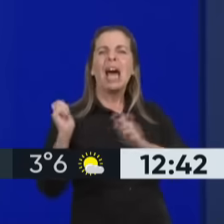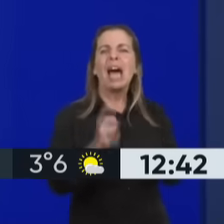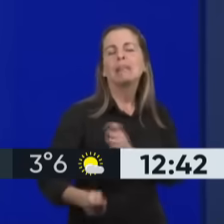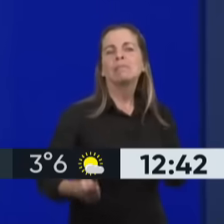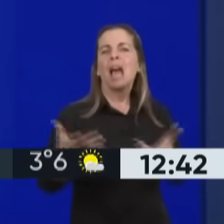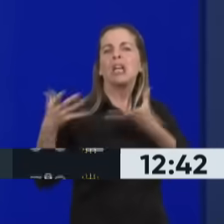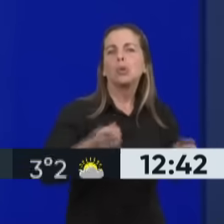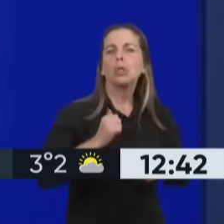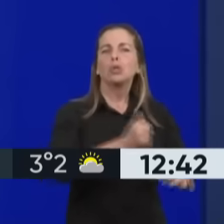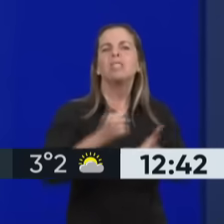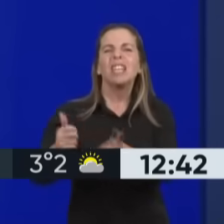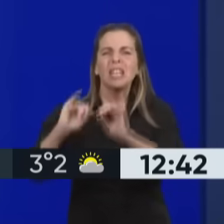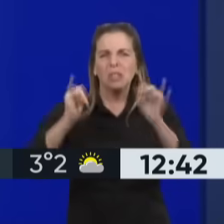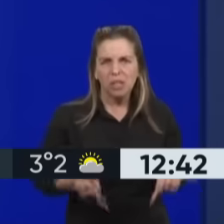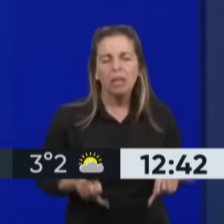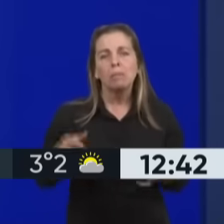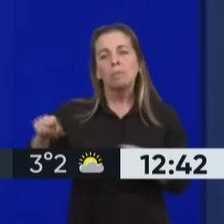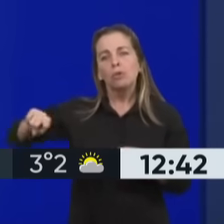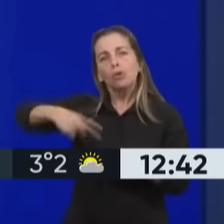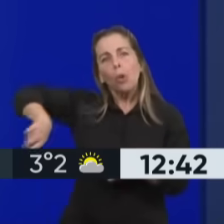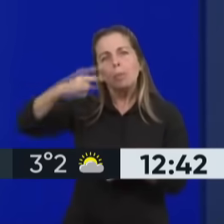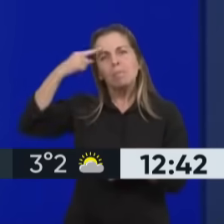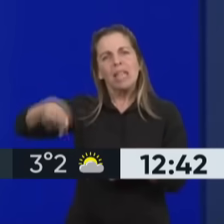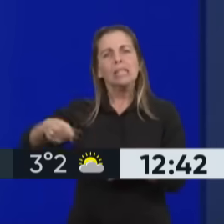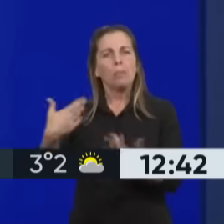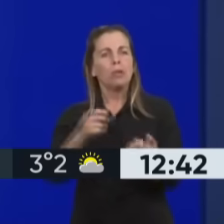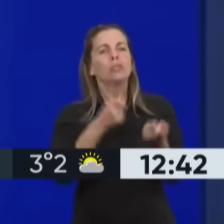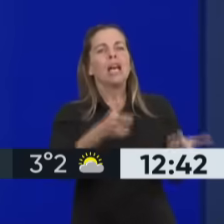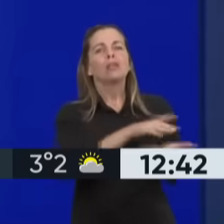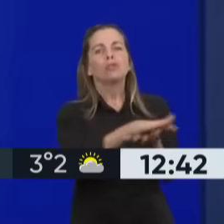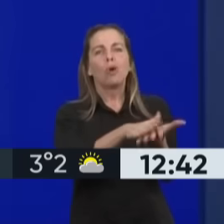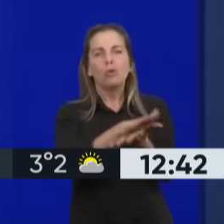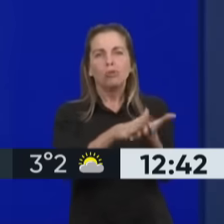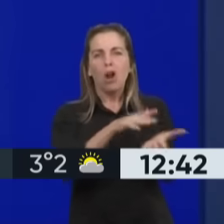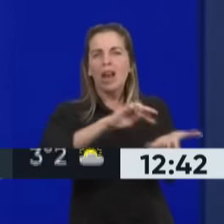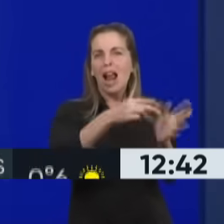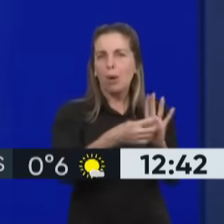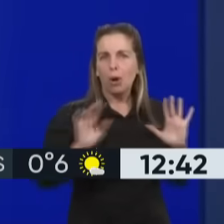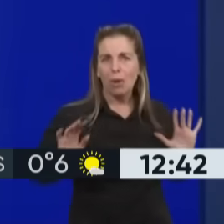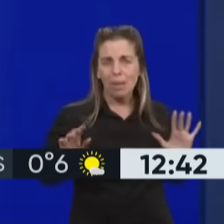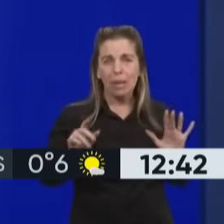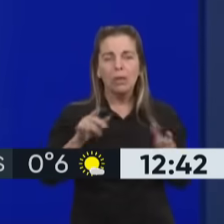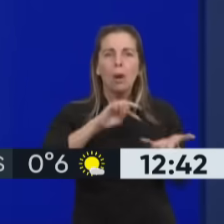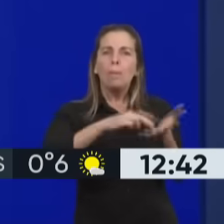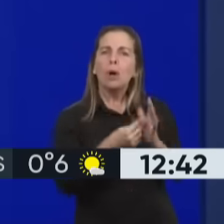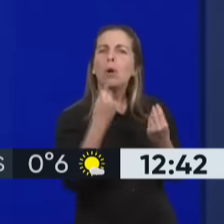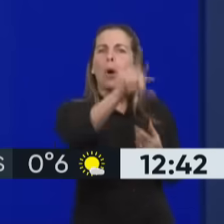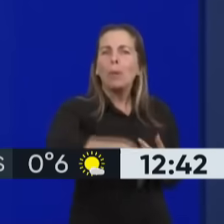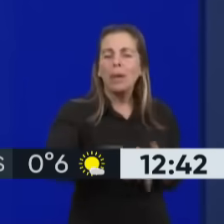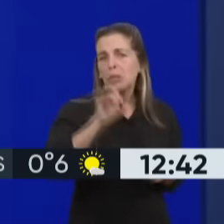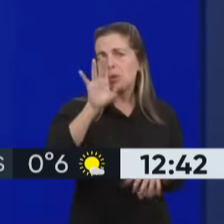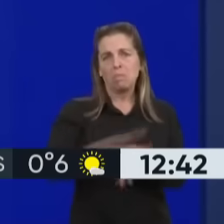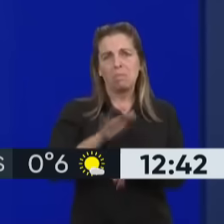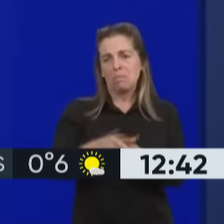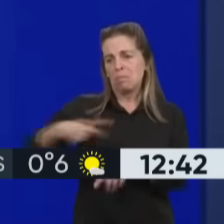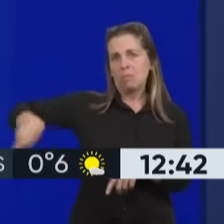forma se presentan como los que podrían solucionar los problemas que desde luego ellos mismos causaron en primer lugar, y